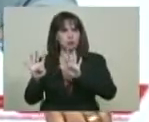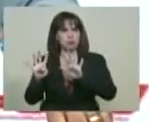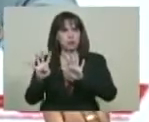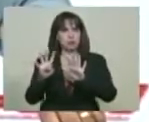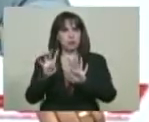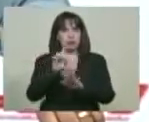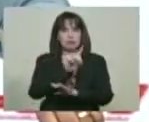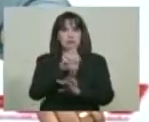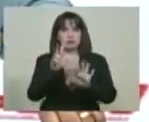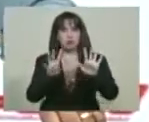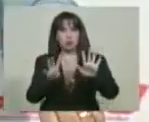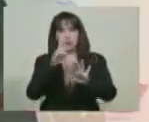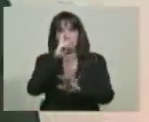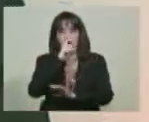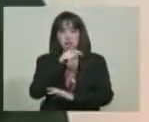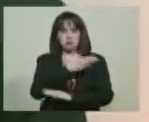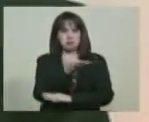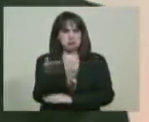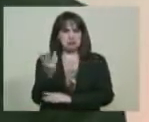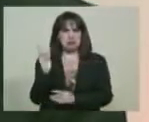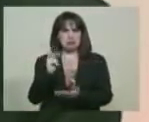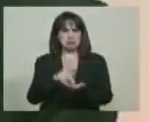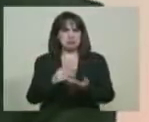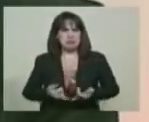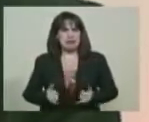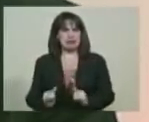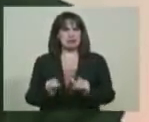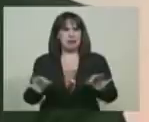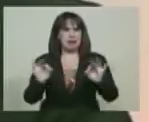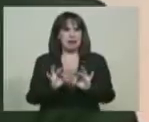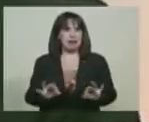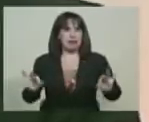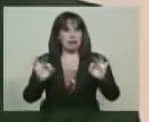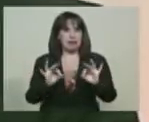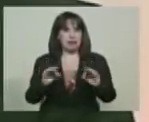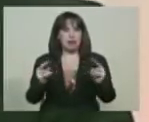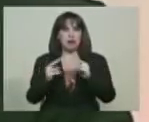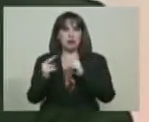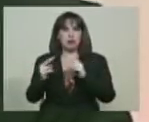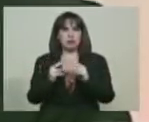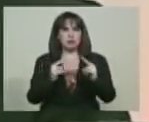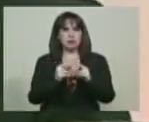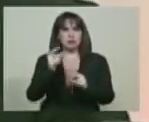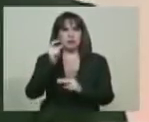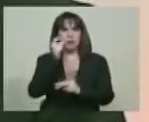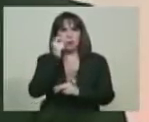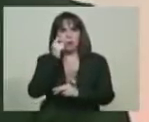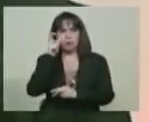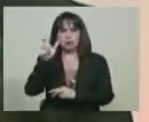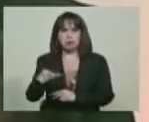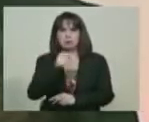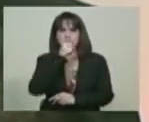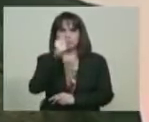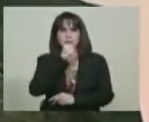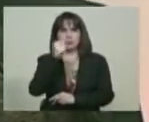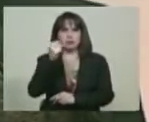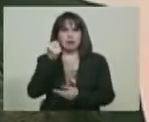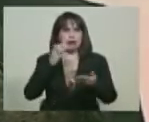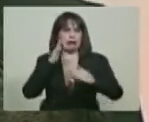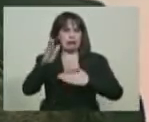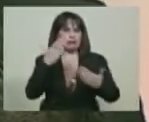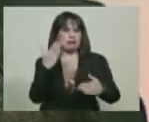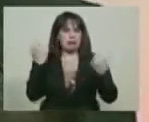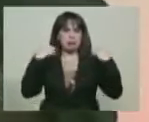1999. Hace 19 años, alguno de ustedes no había nacido. Y yo conocí al Pinky, venía con su mamá vestido de karateka, porque él practicaba karate o